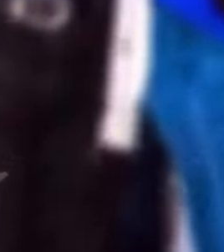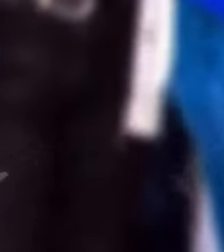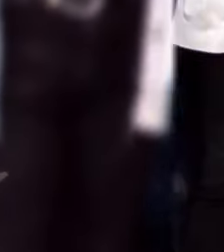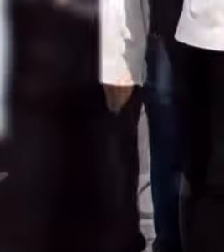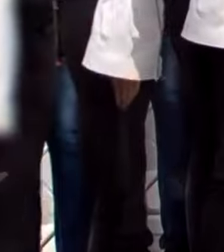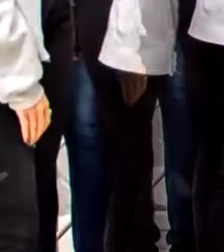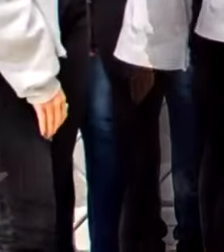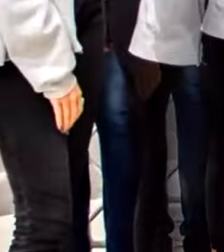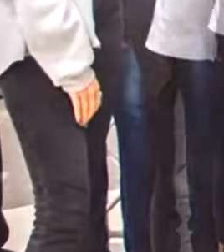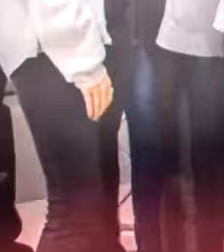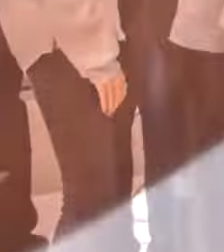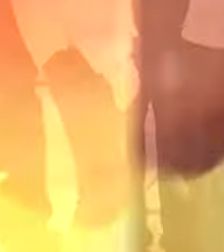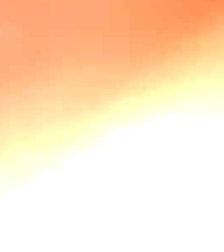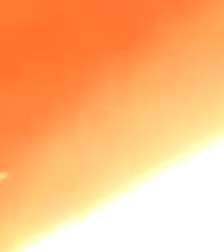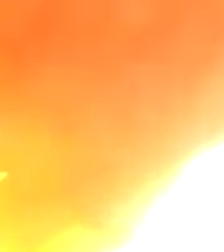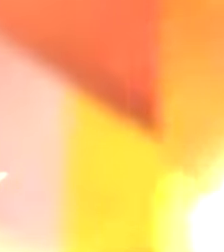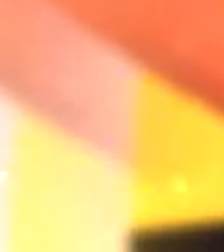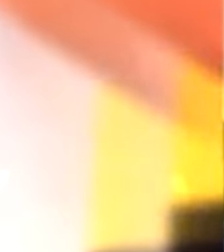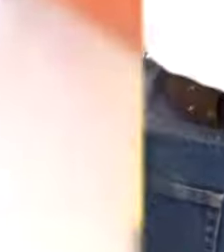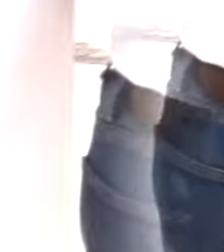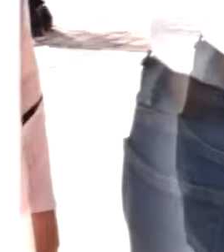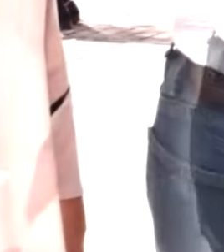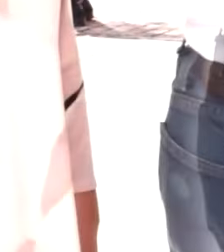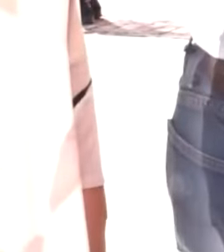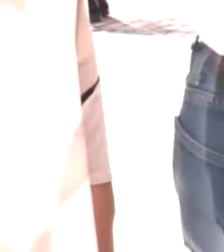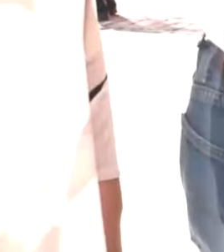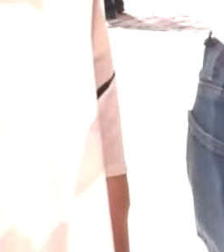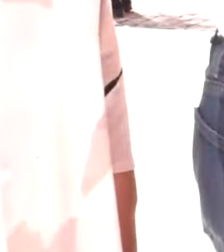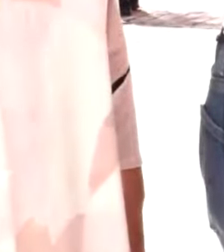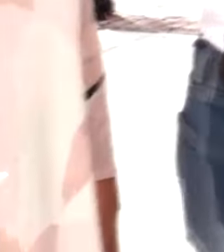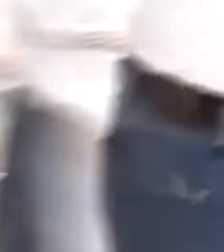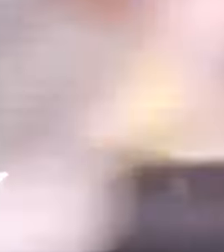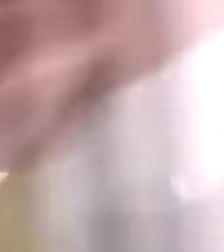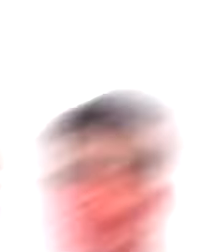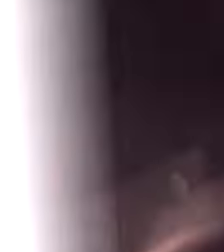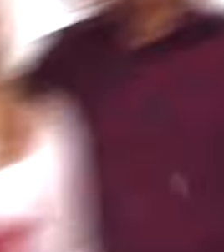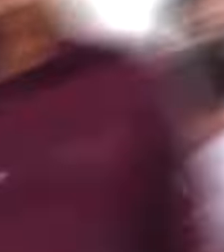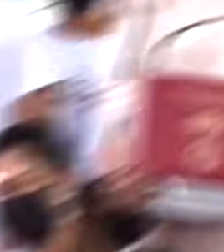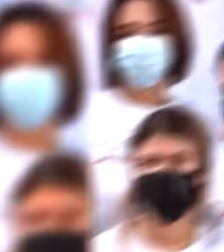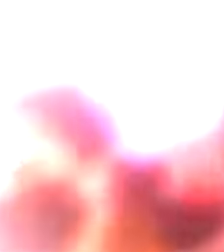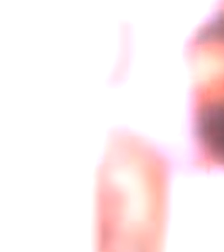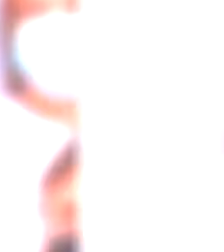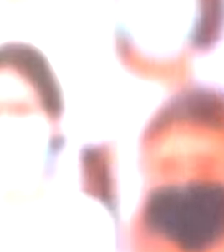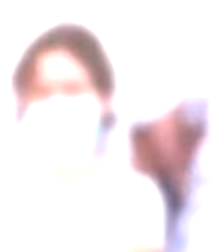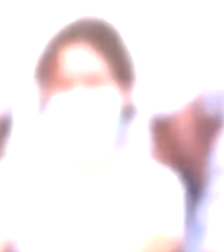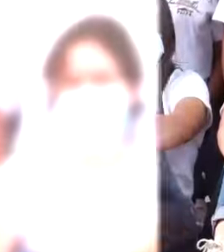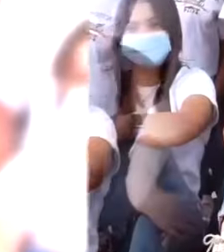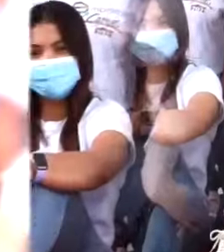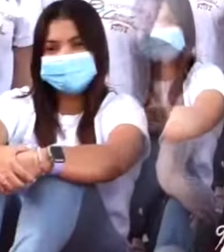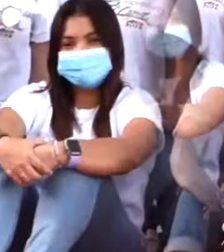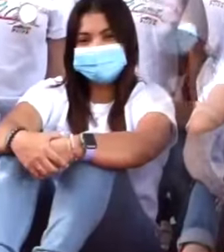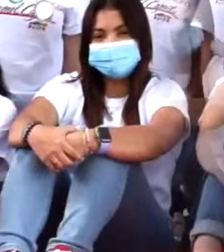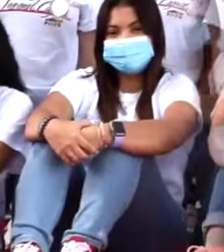Fortalecemos el sector comercial, educando a nuestra juventud sobre empresarismo, ayudando a los nuevos comerciantes en sus primeros